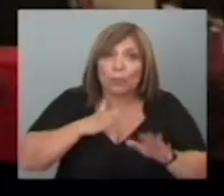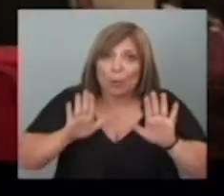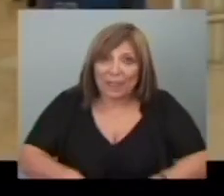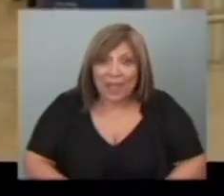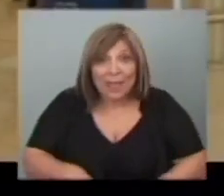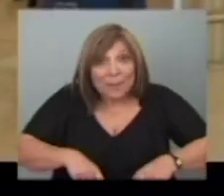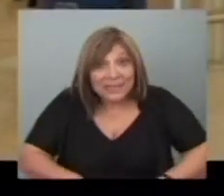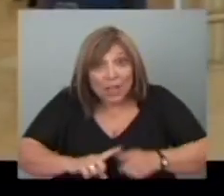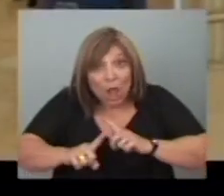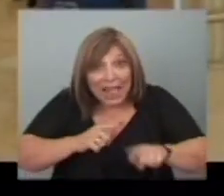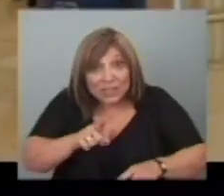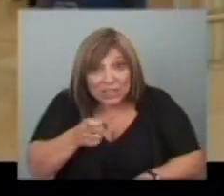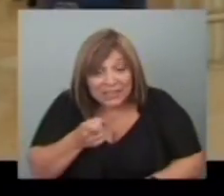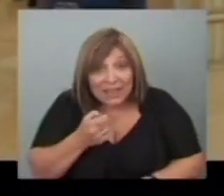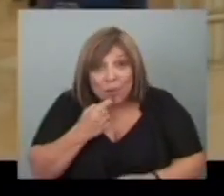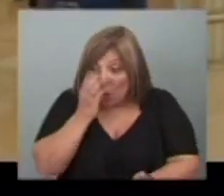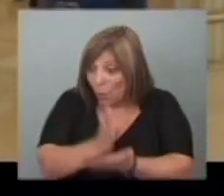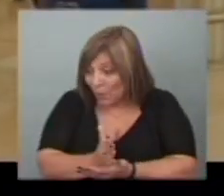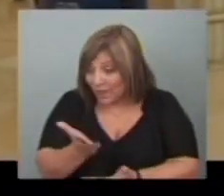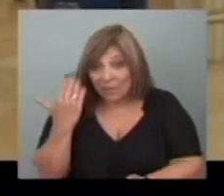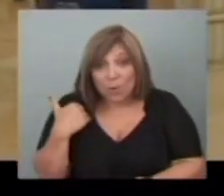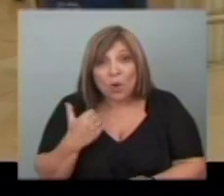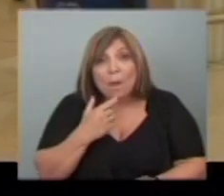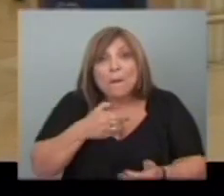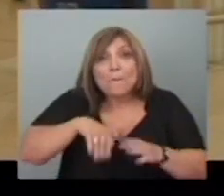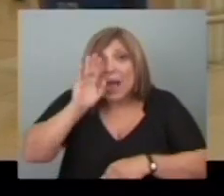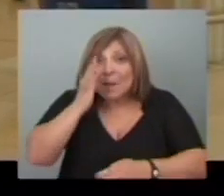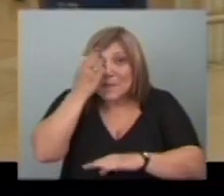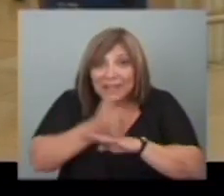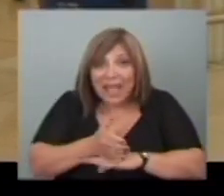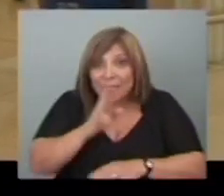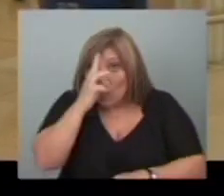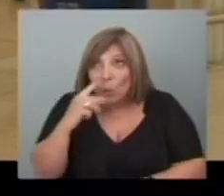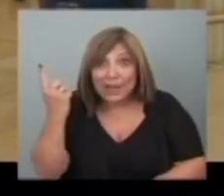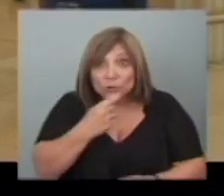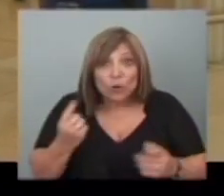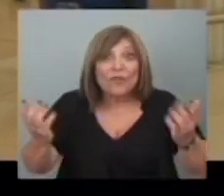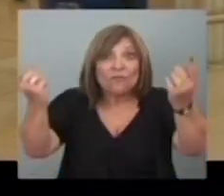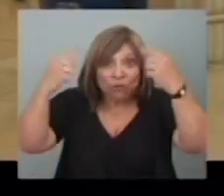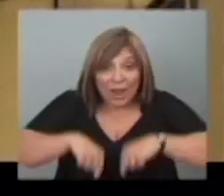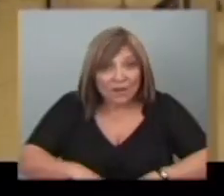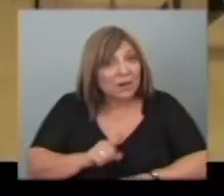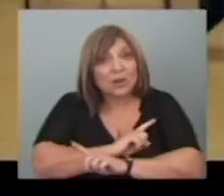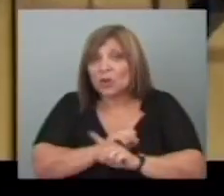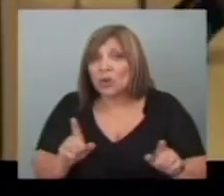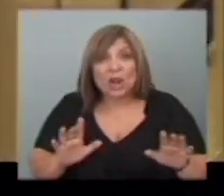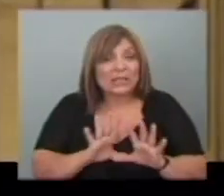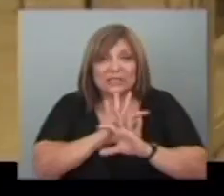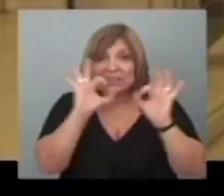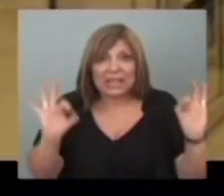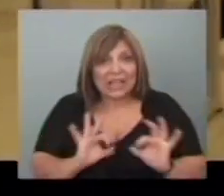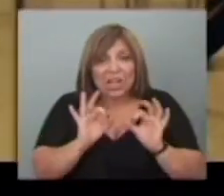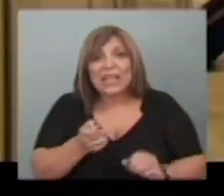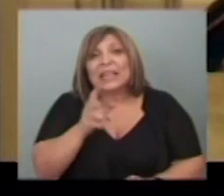de Relaciones Exteriores, en los últimos años, más de la mitad de los uruguayos que regresan no se traen nada y cerca